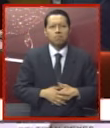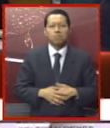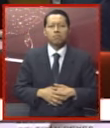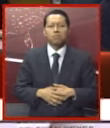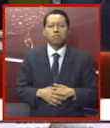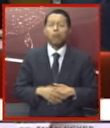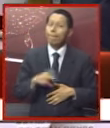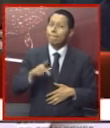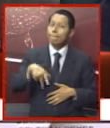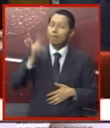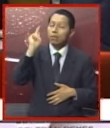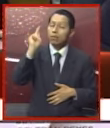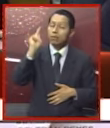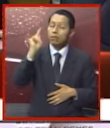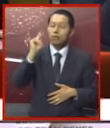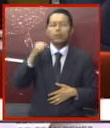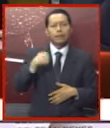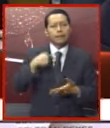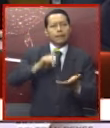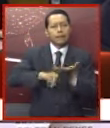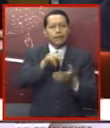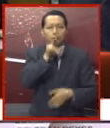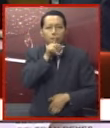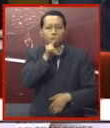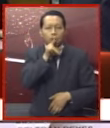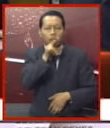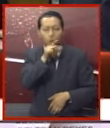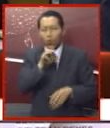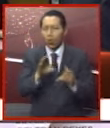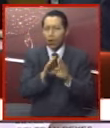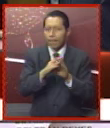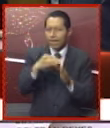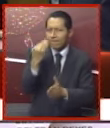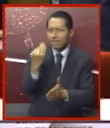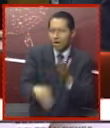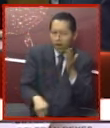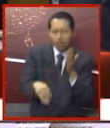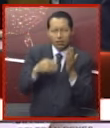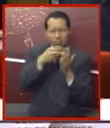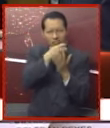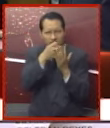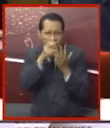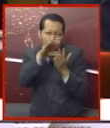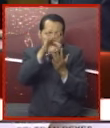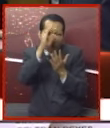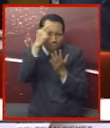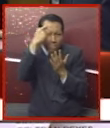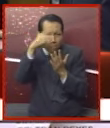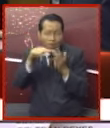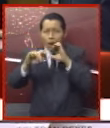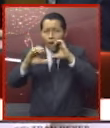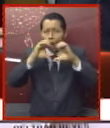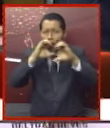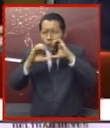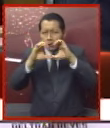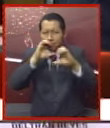Sin embargo, me preocupa la falta de una estrategia clara a la hora de comunicar.